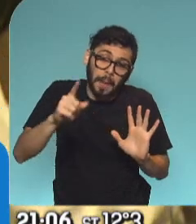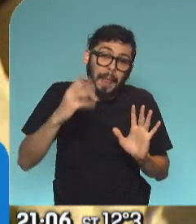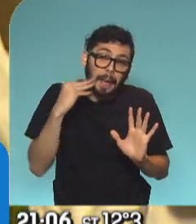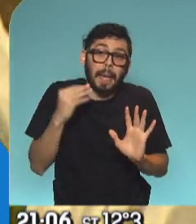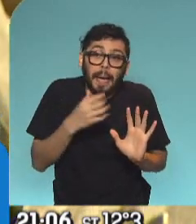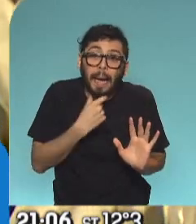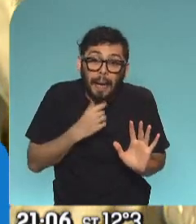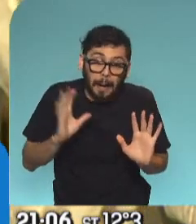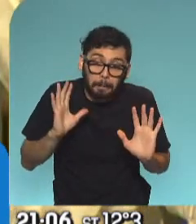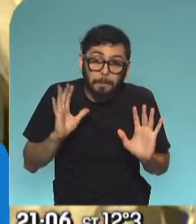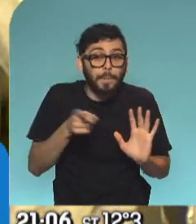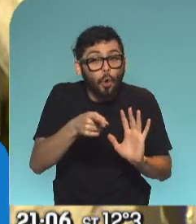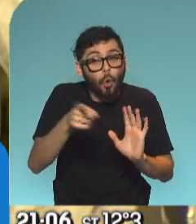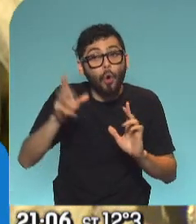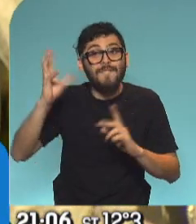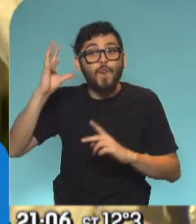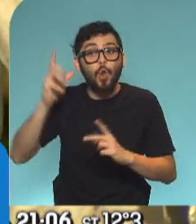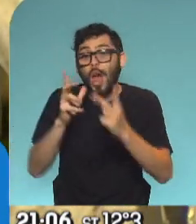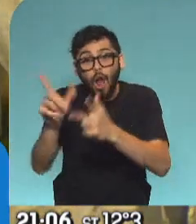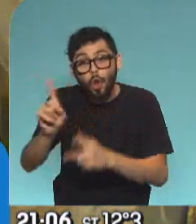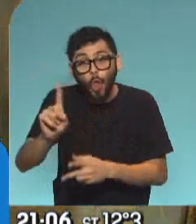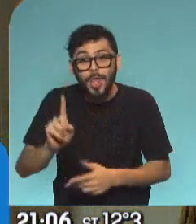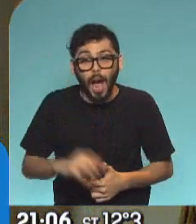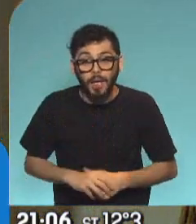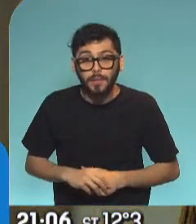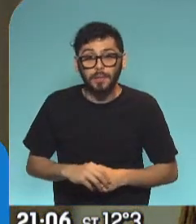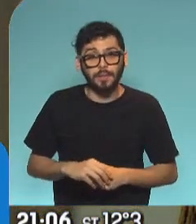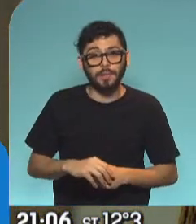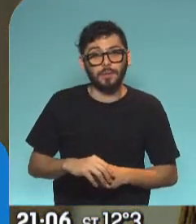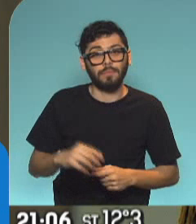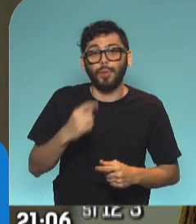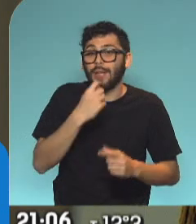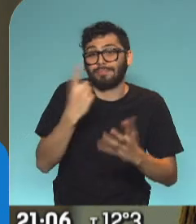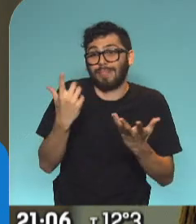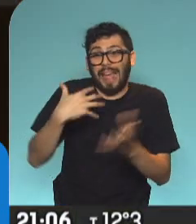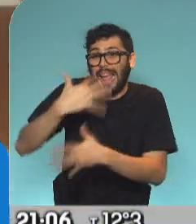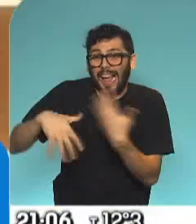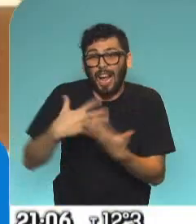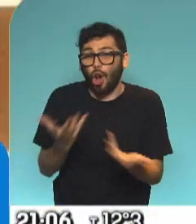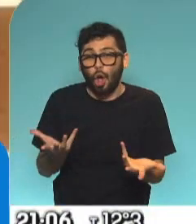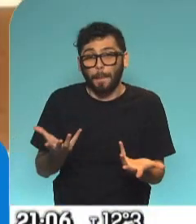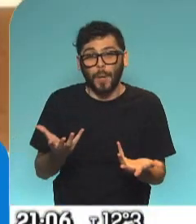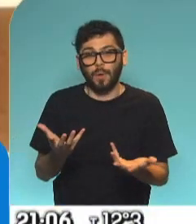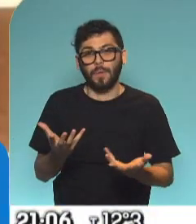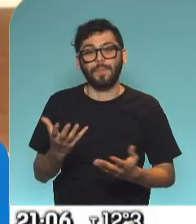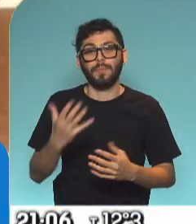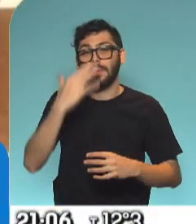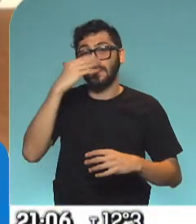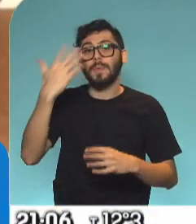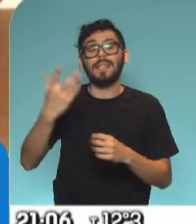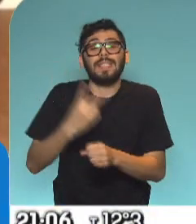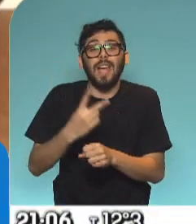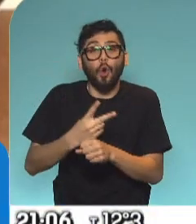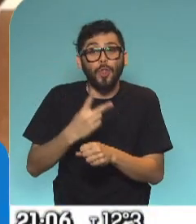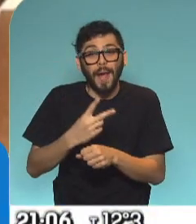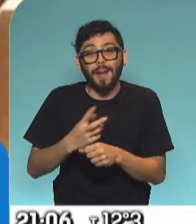Pero no digas nada a tu fonoaudióloga, porque me vas a hacer quilombo, me dice. Y en la secundaria